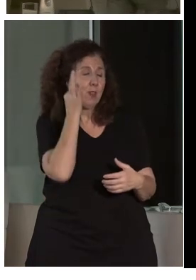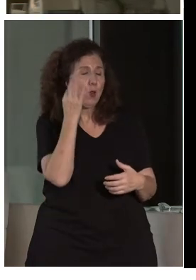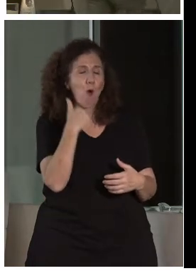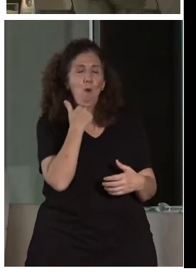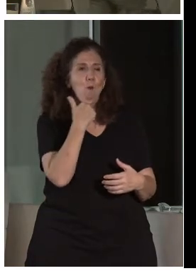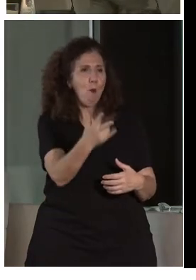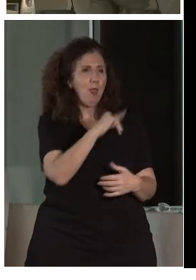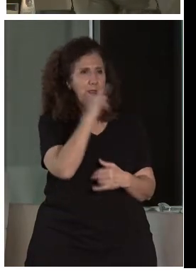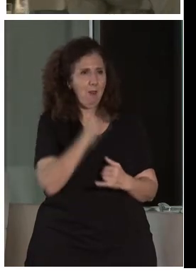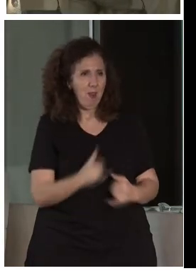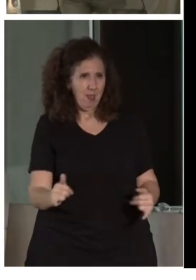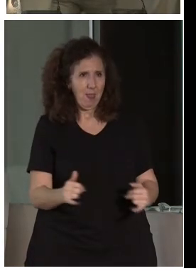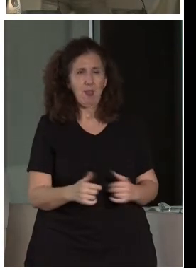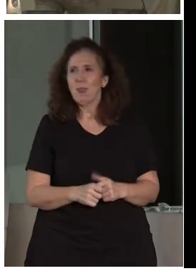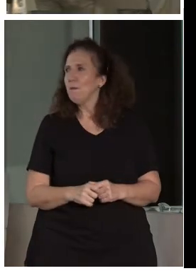es muy bonito. O sea, son